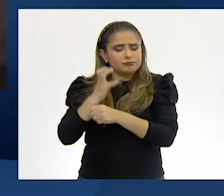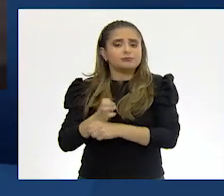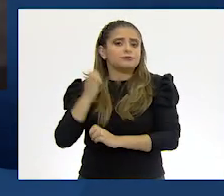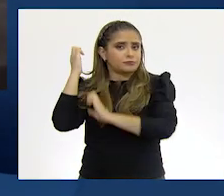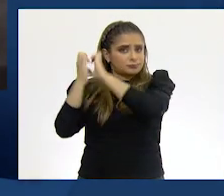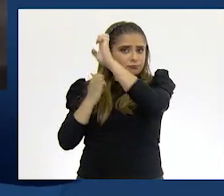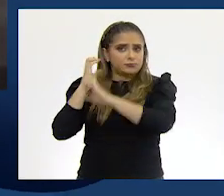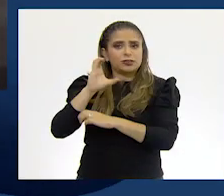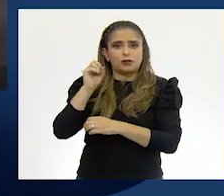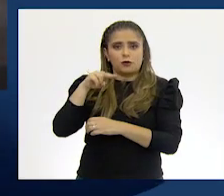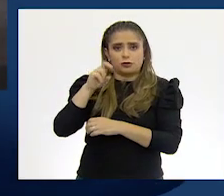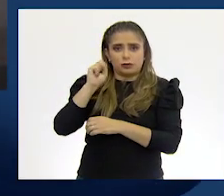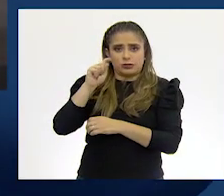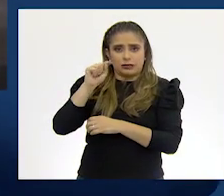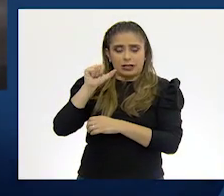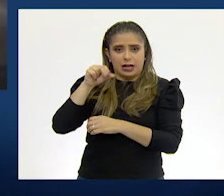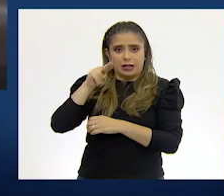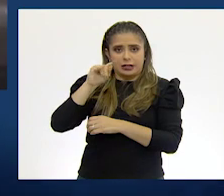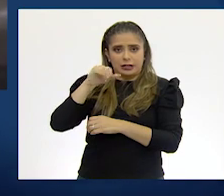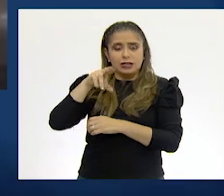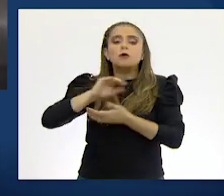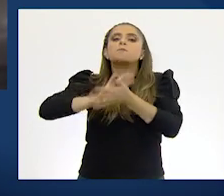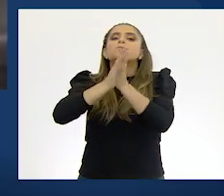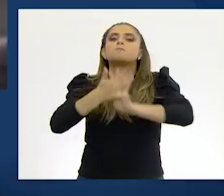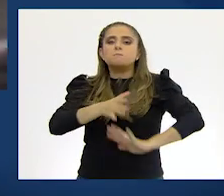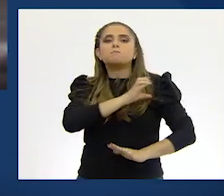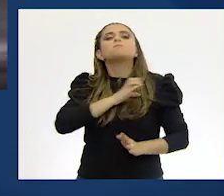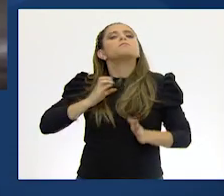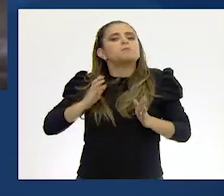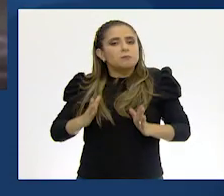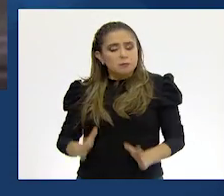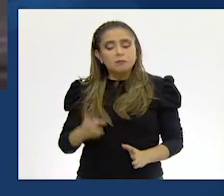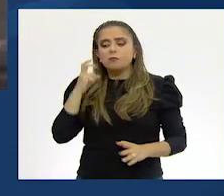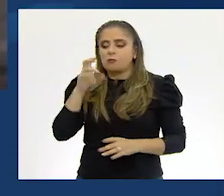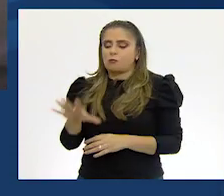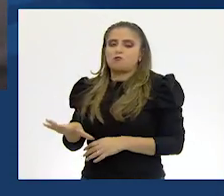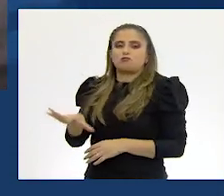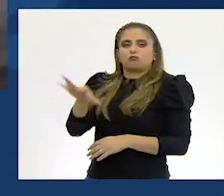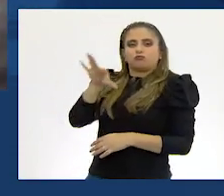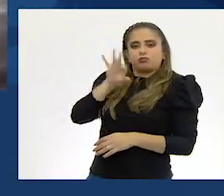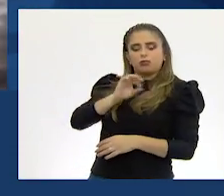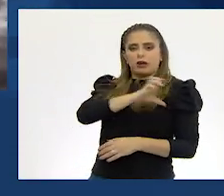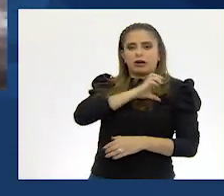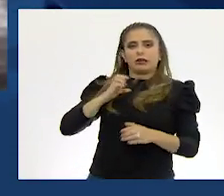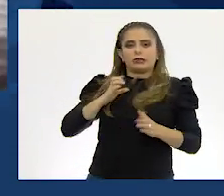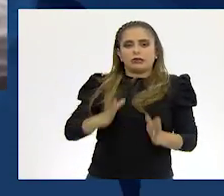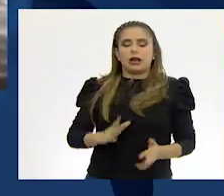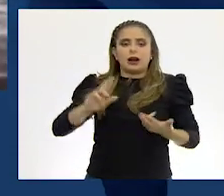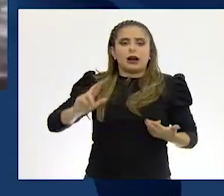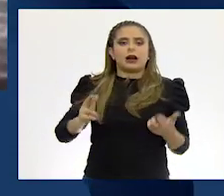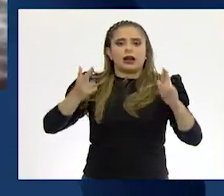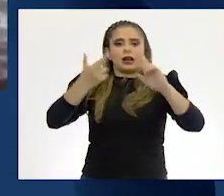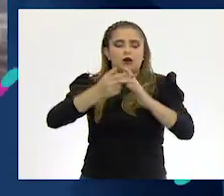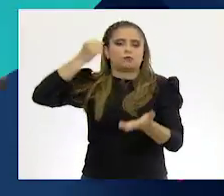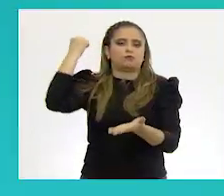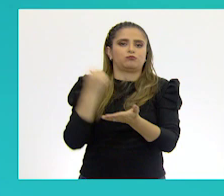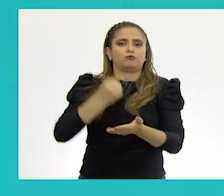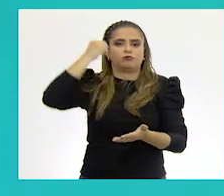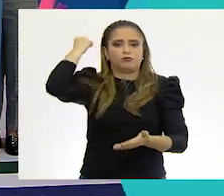emperador Constantino se hizo cristiano y convirtió al cristianismo en la religión oficial del imperio.